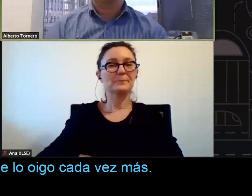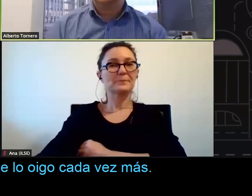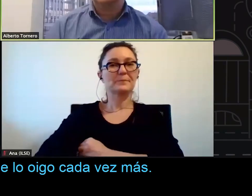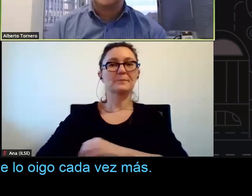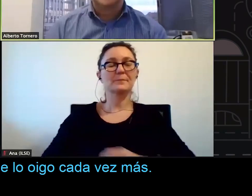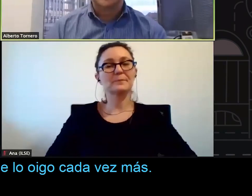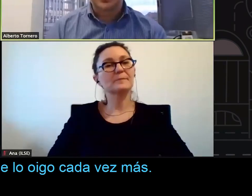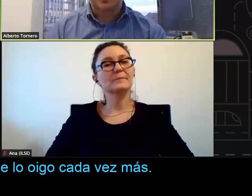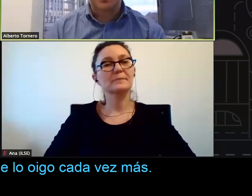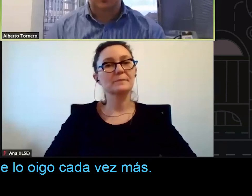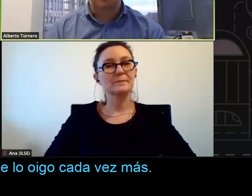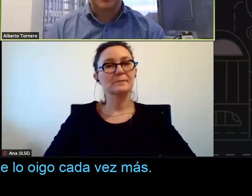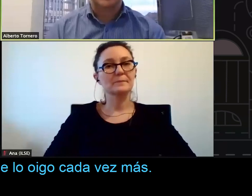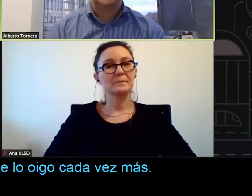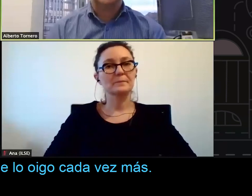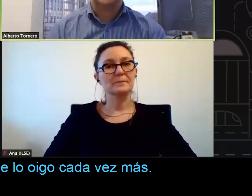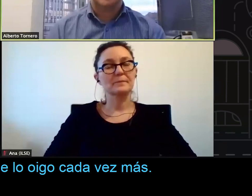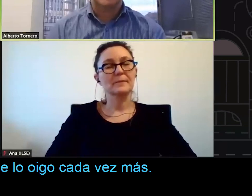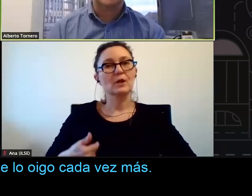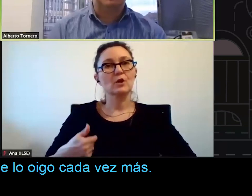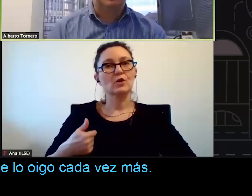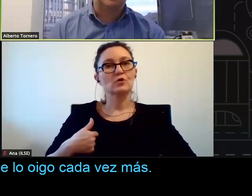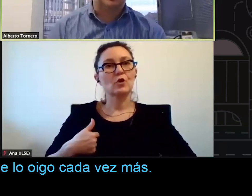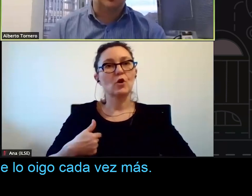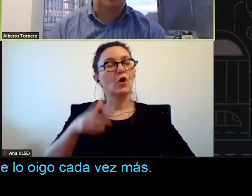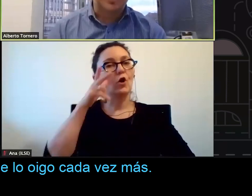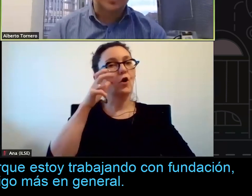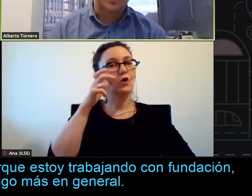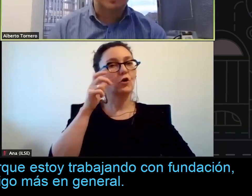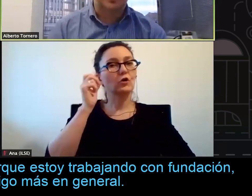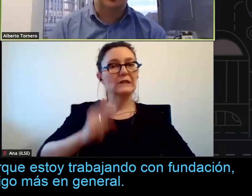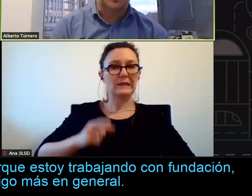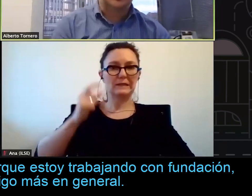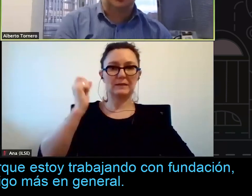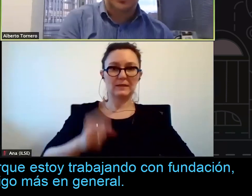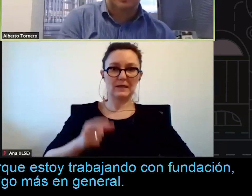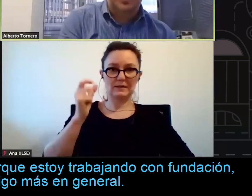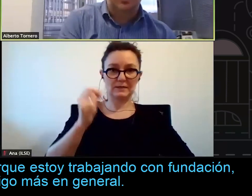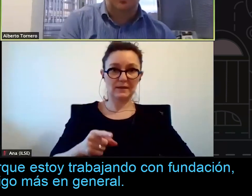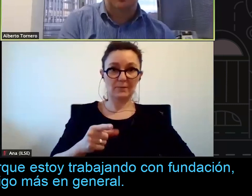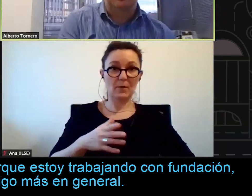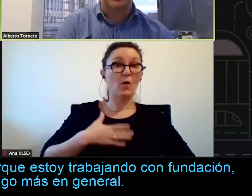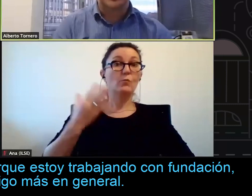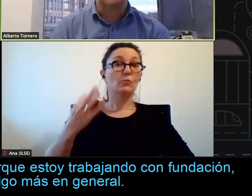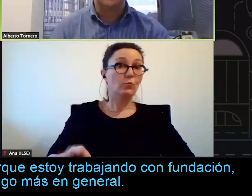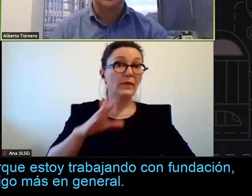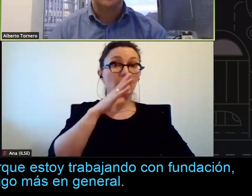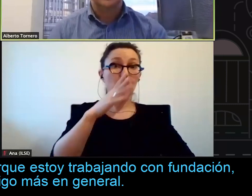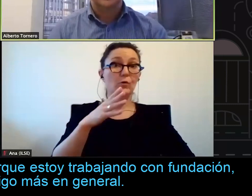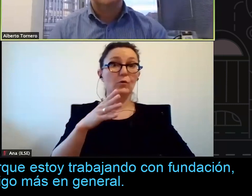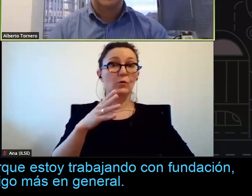Yo, lo que está claro es que cada vez lo oigo más. A veces pienso que lo oigo más porque estoy trabajando con